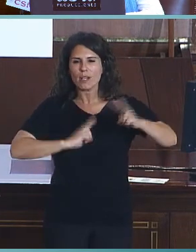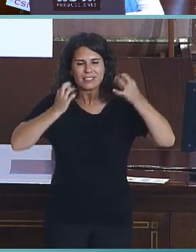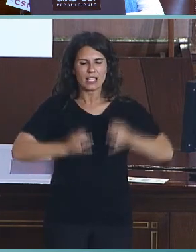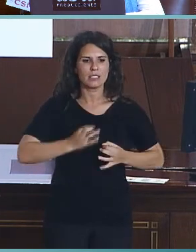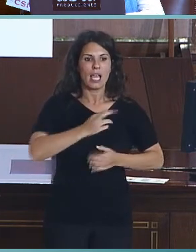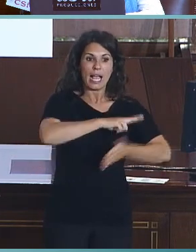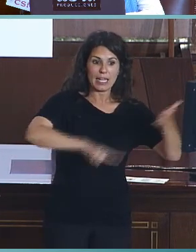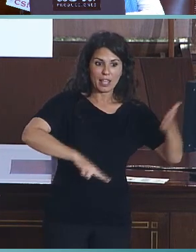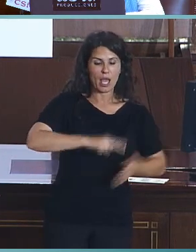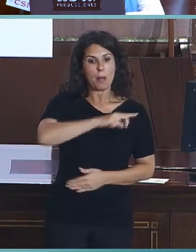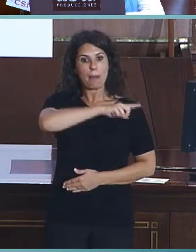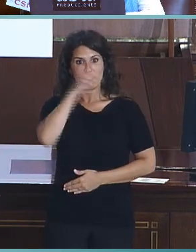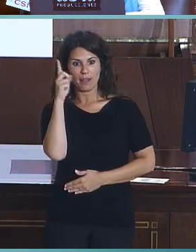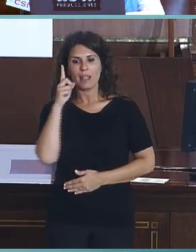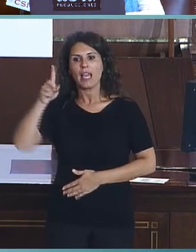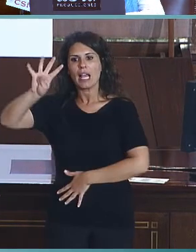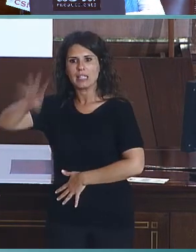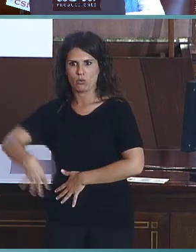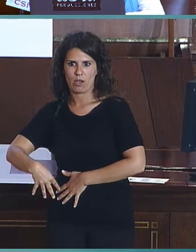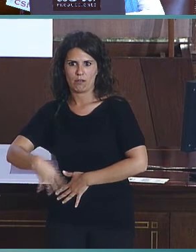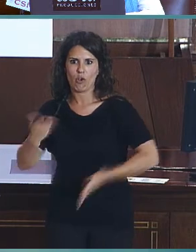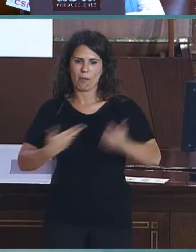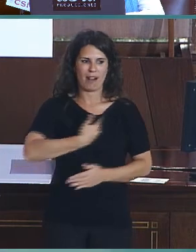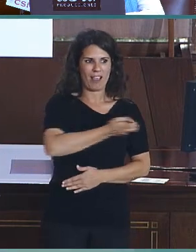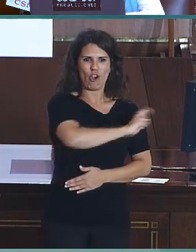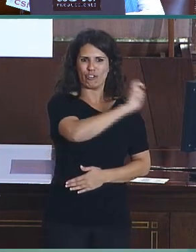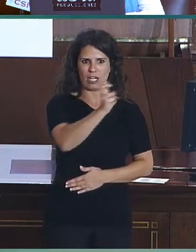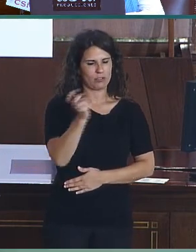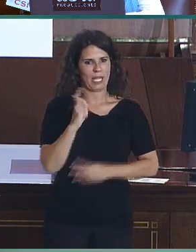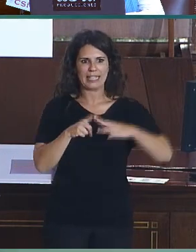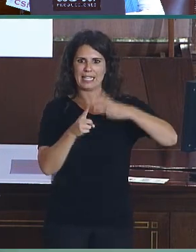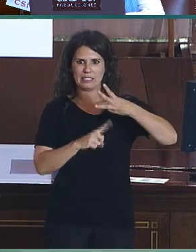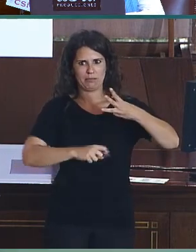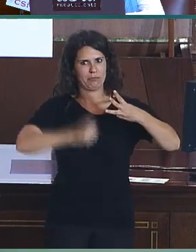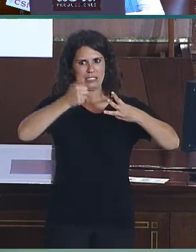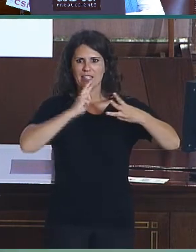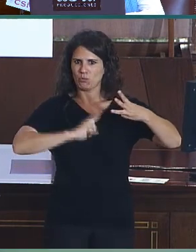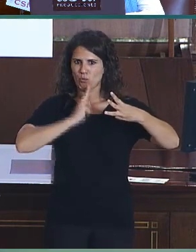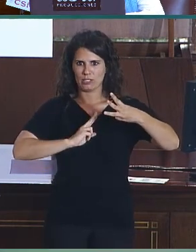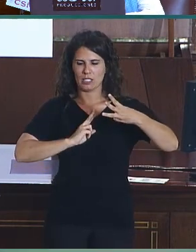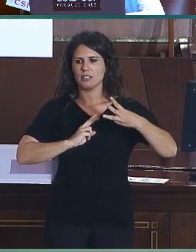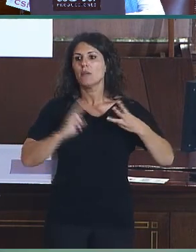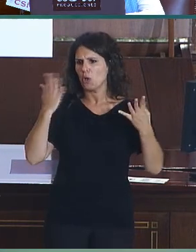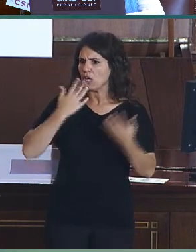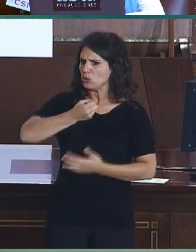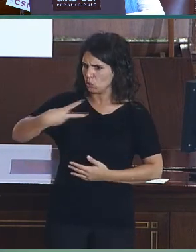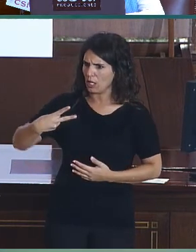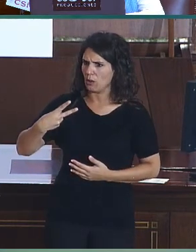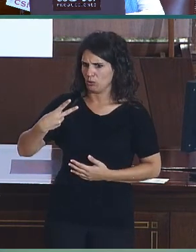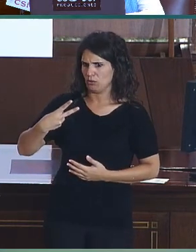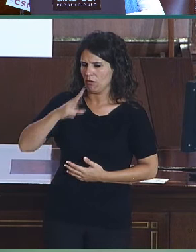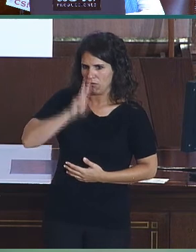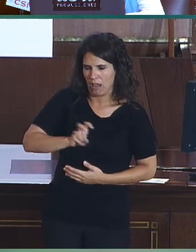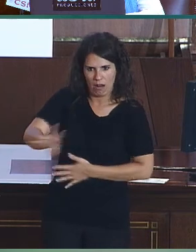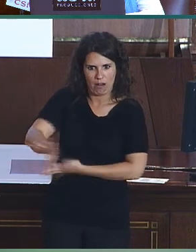y Cataluña que de otras comunidades autónomas. No obstante, tenemos resultados que se pueden utilizar, como comentaré más